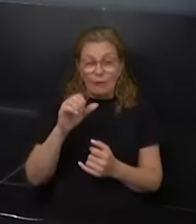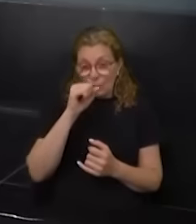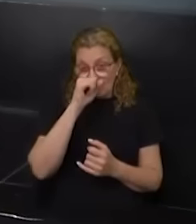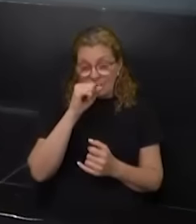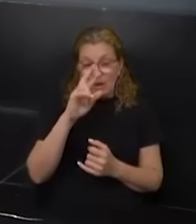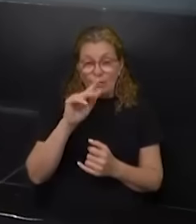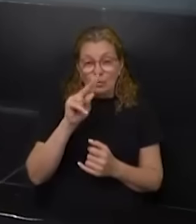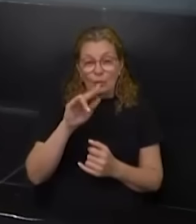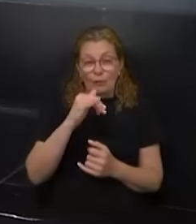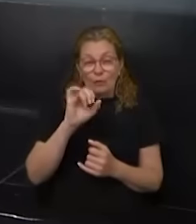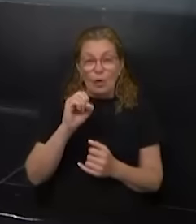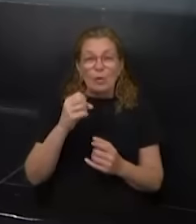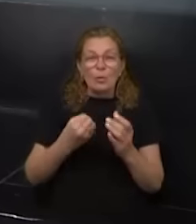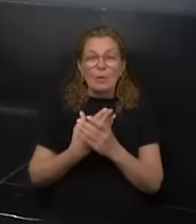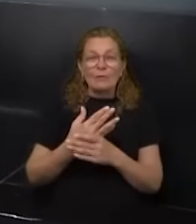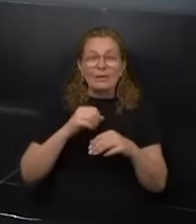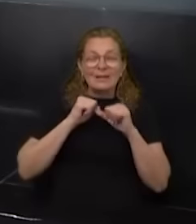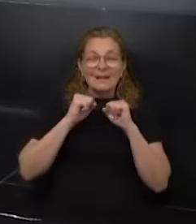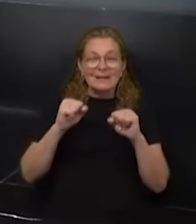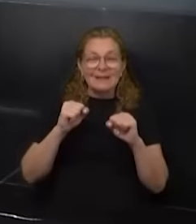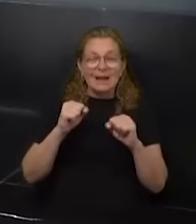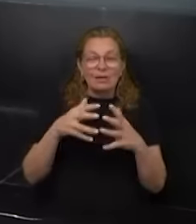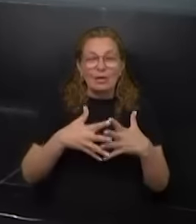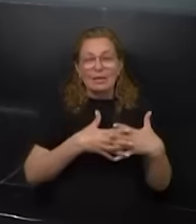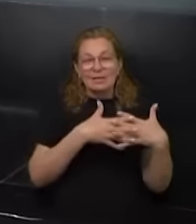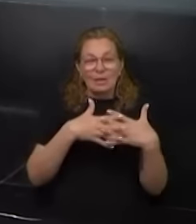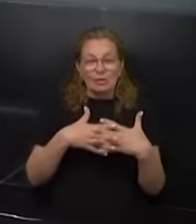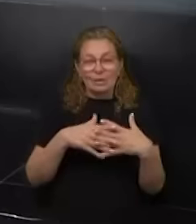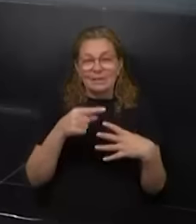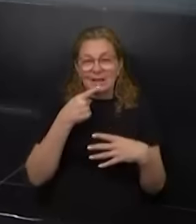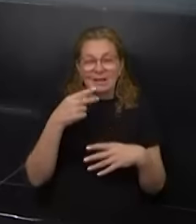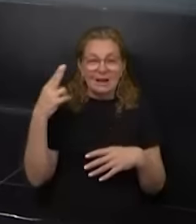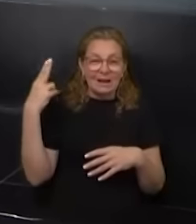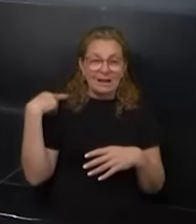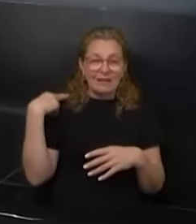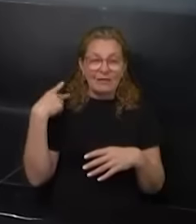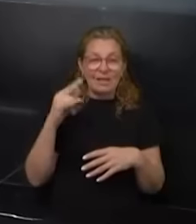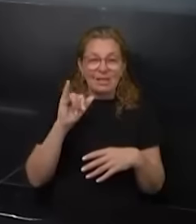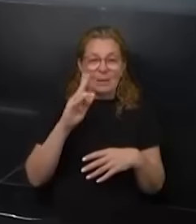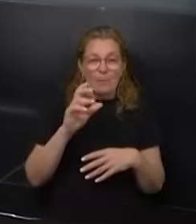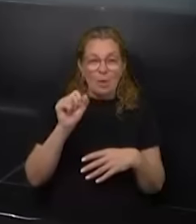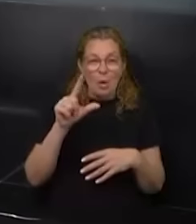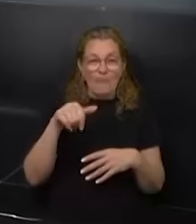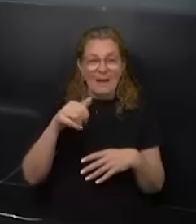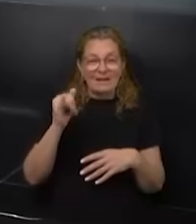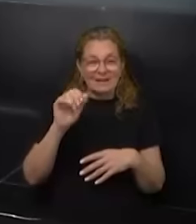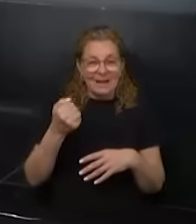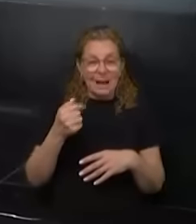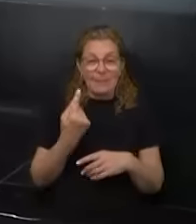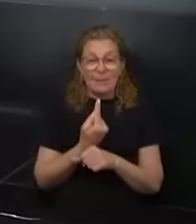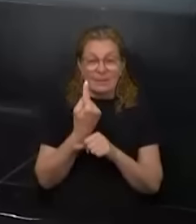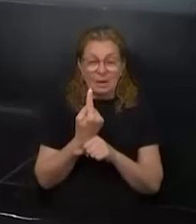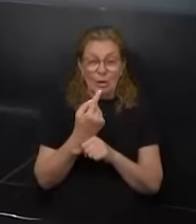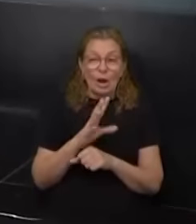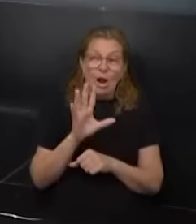Rubio sea el nuevo secretario de estado de los Estados Unidos es decir el jefe de la diplomacia Por otra parte es el primer hispano